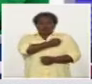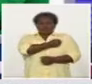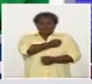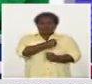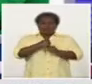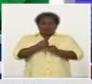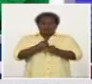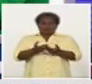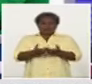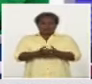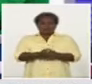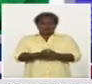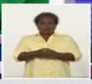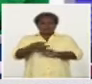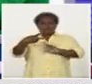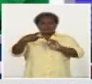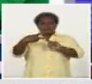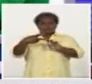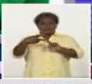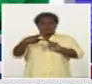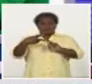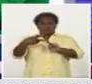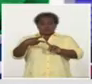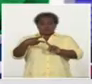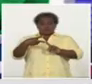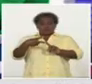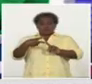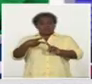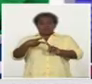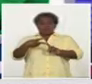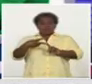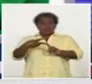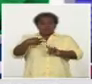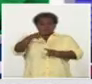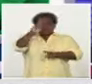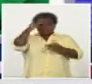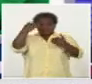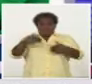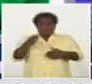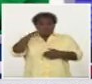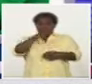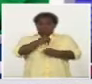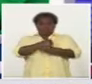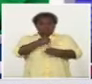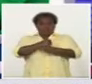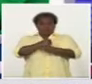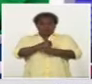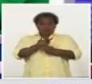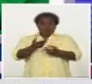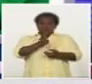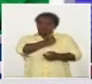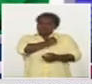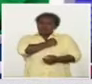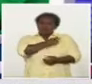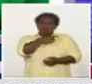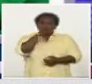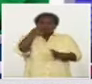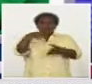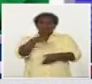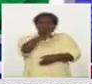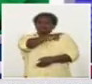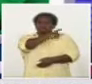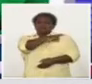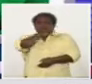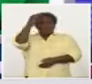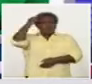segundo, no es para lo cual ha venido trabajando todo nuestro país, todas las autoridades, y